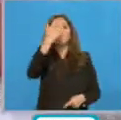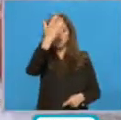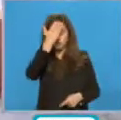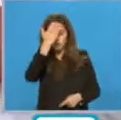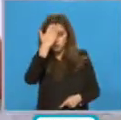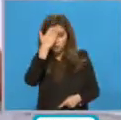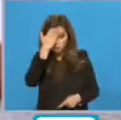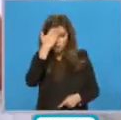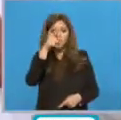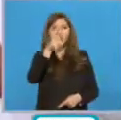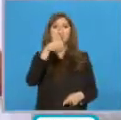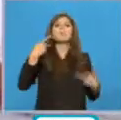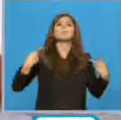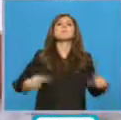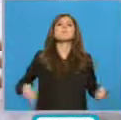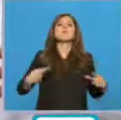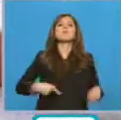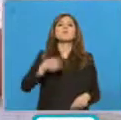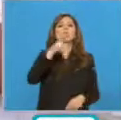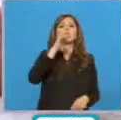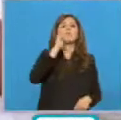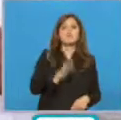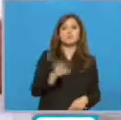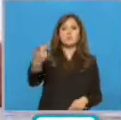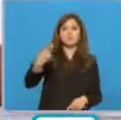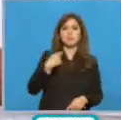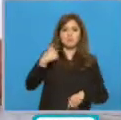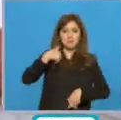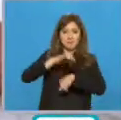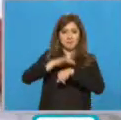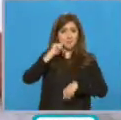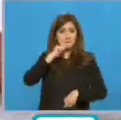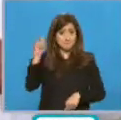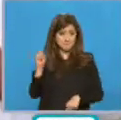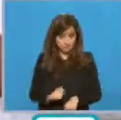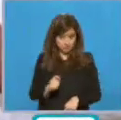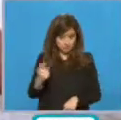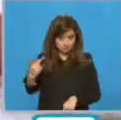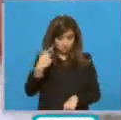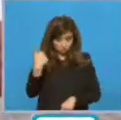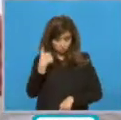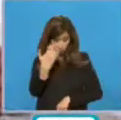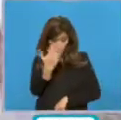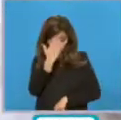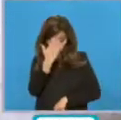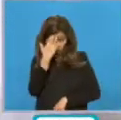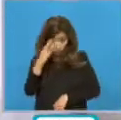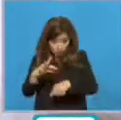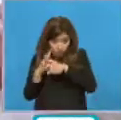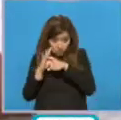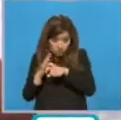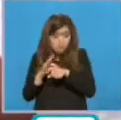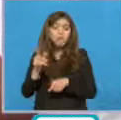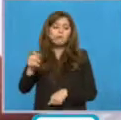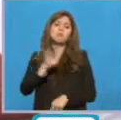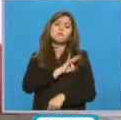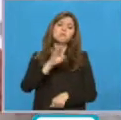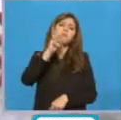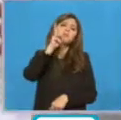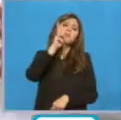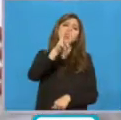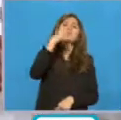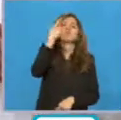información solamente aquellos que tú autorizas, que son tus amigos y que además si los conoces en la vida real, entonces puedes darle